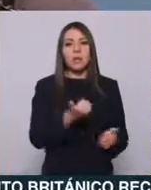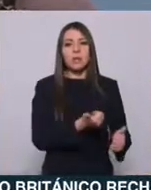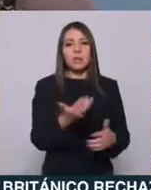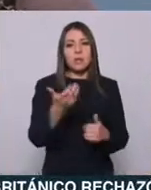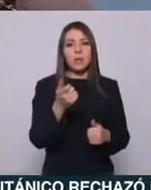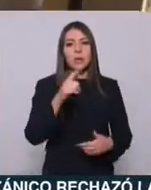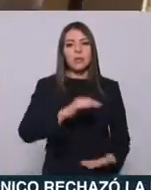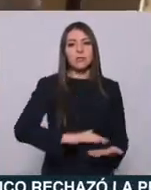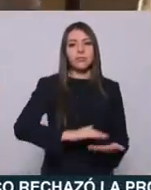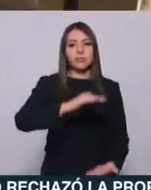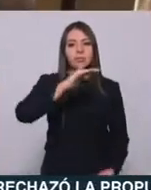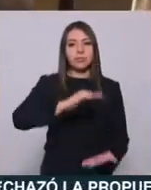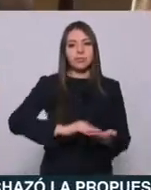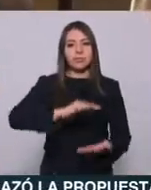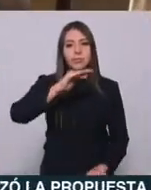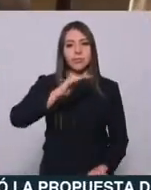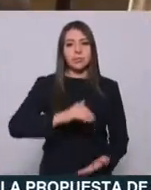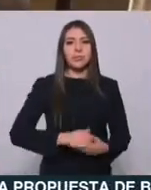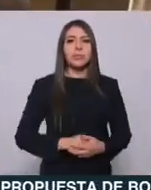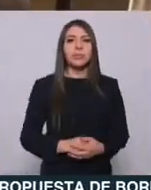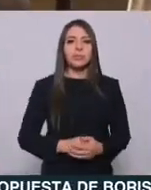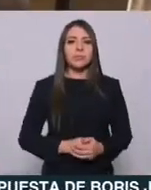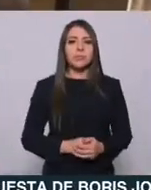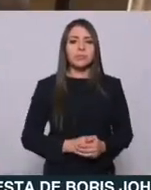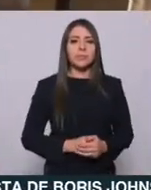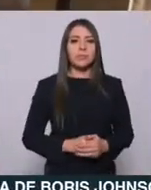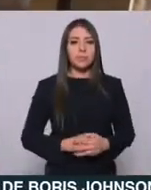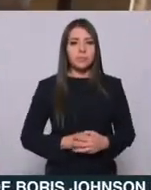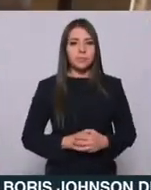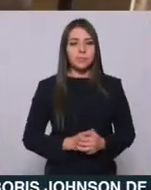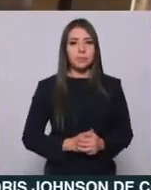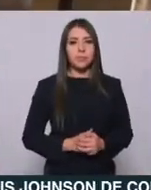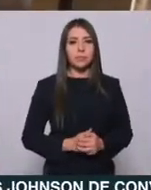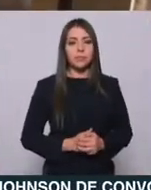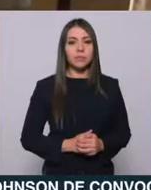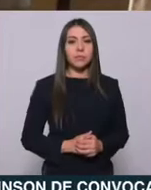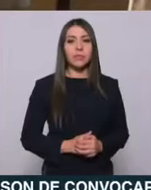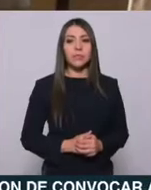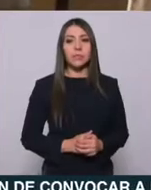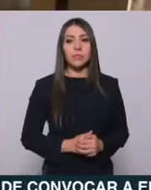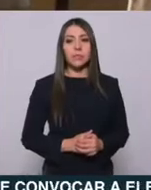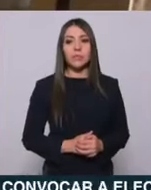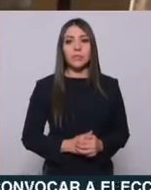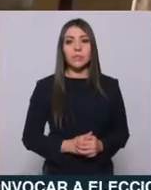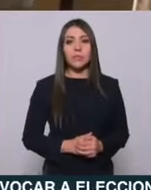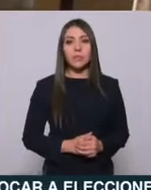además de tinacos. En las imágenes Joel Arias, Saray Mariscal, 21 Noticias.